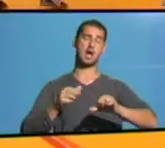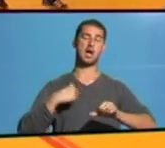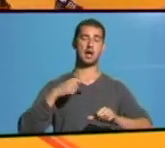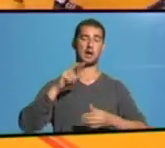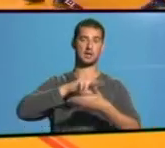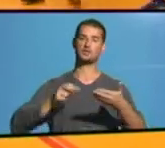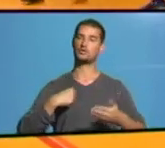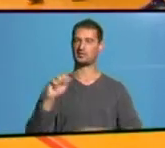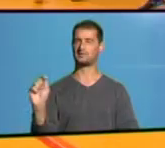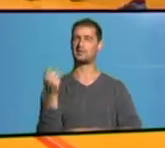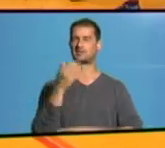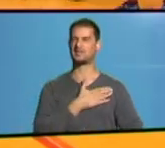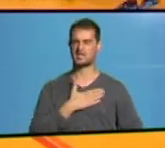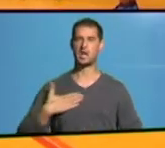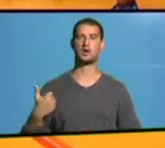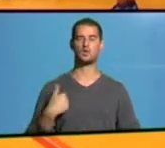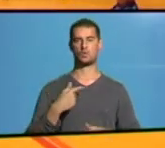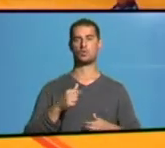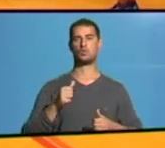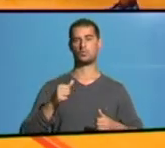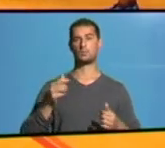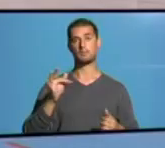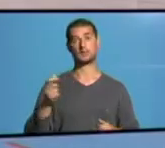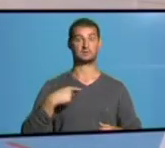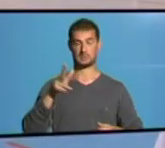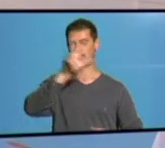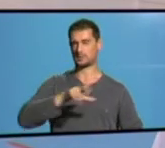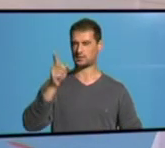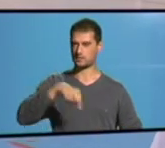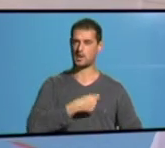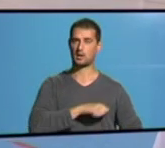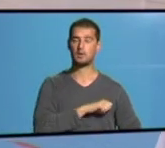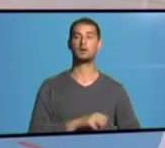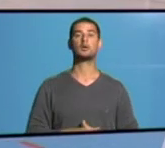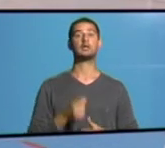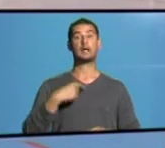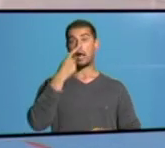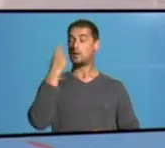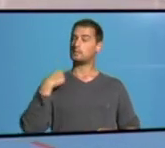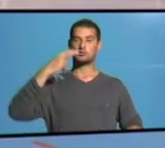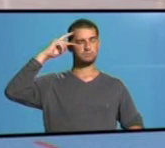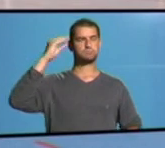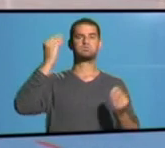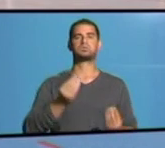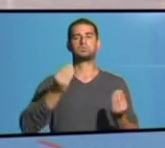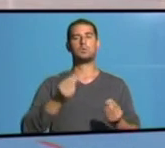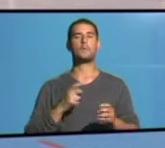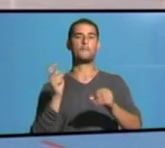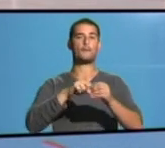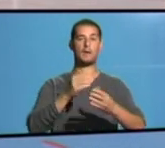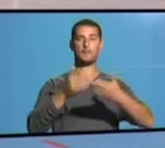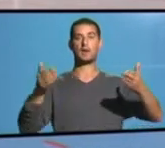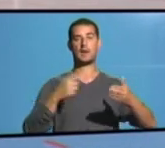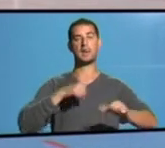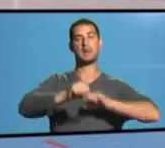campeonatos galegos. E os campeonatos de España se pode ser. O ano pasado foi unha experiencia moi boa participar por primeira vez en